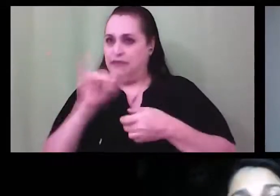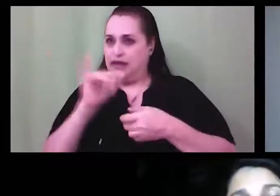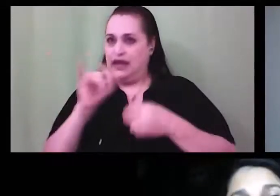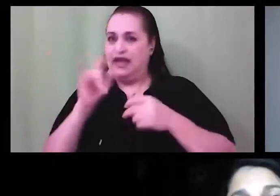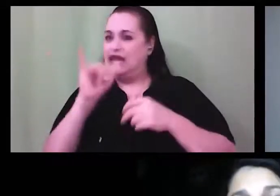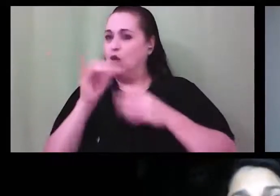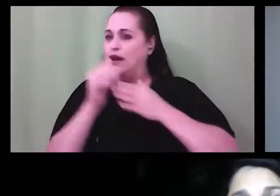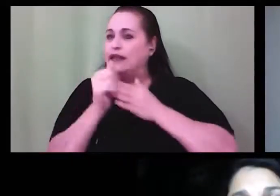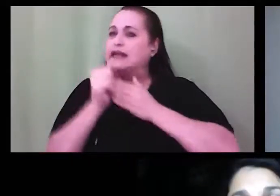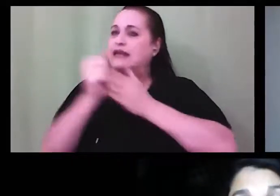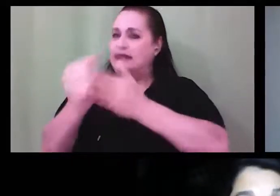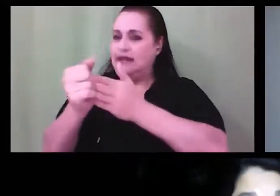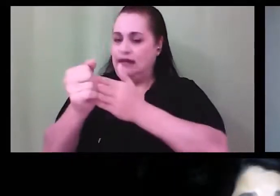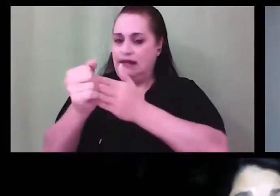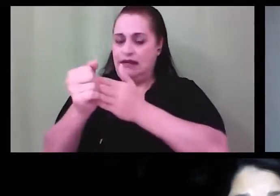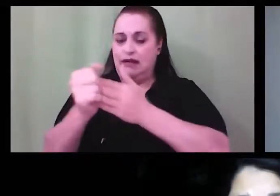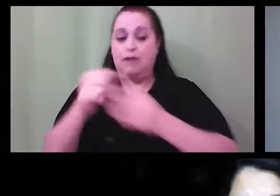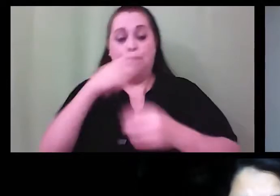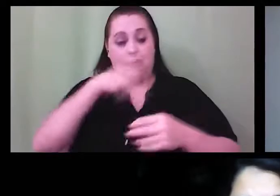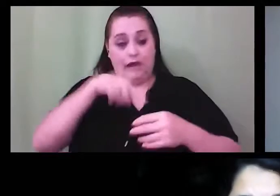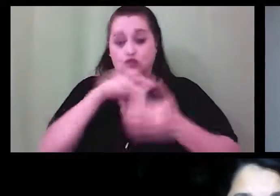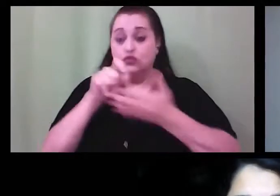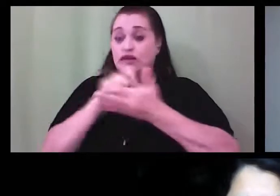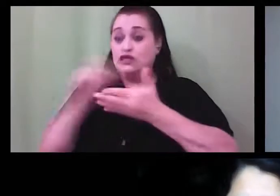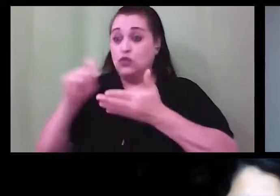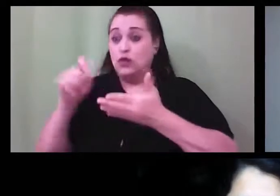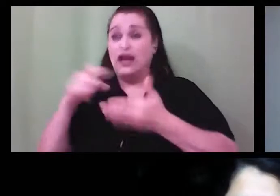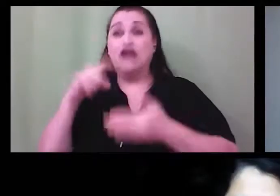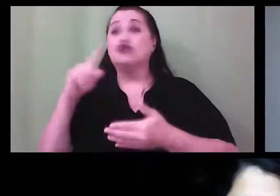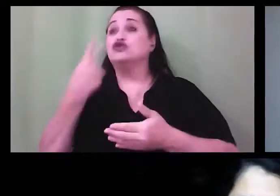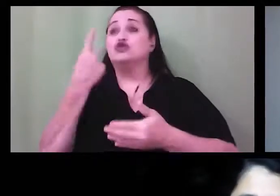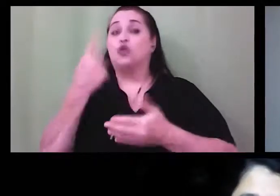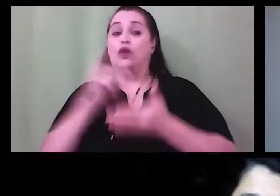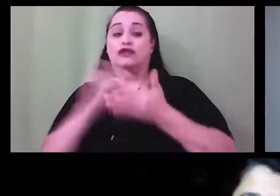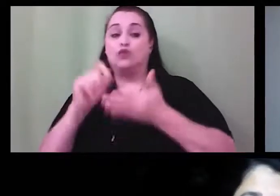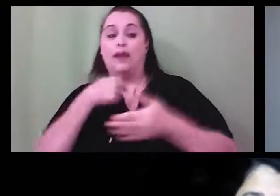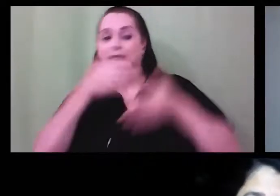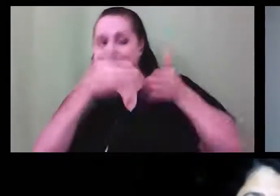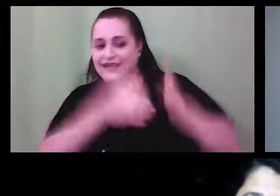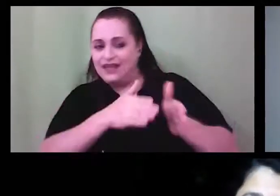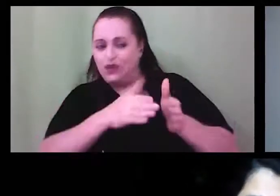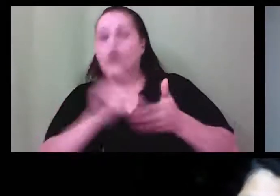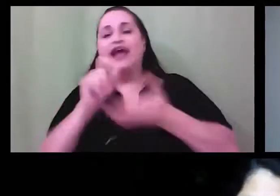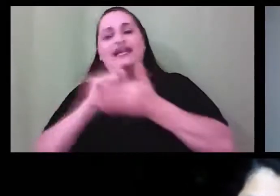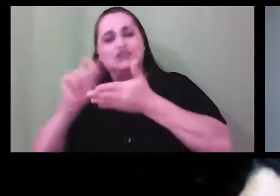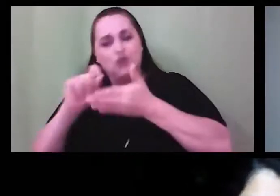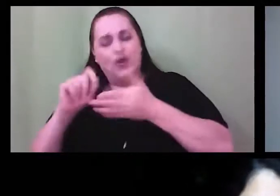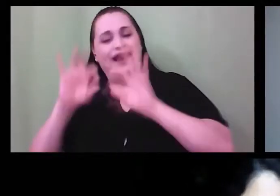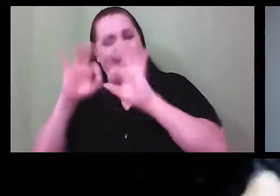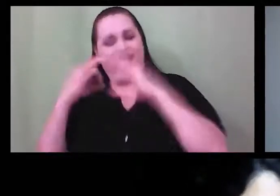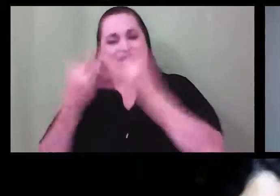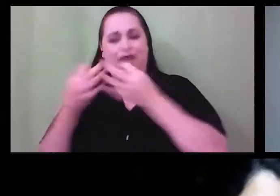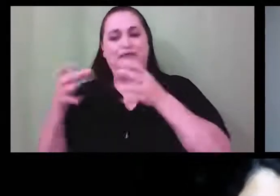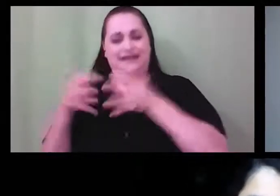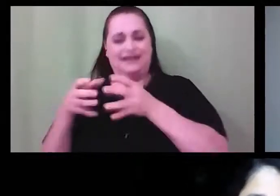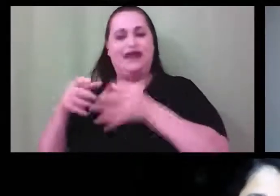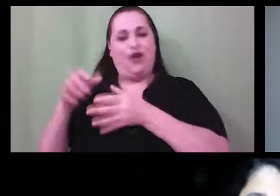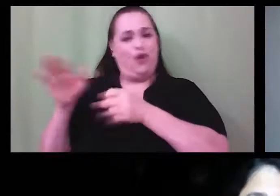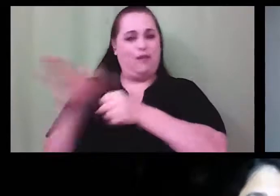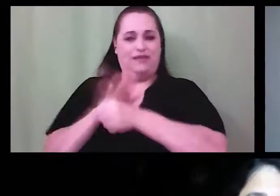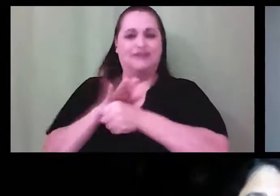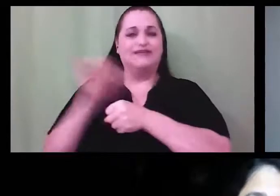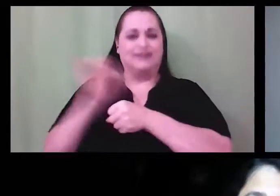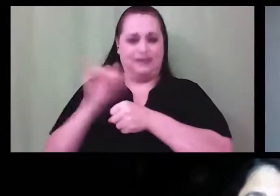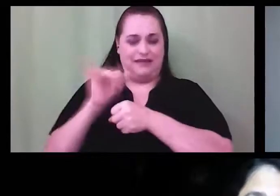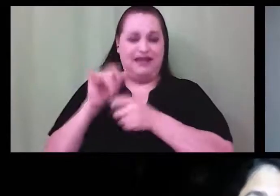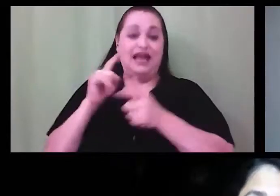O sea, para nosotros la escuela no es solo la escuela para José Luis, sino la escuela de la familia completa.